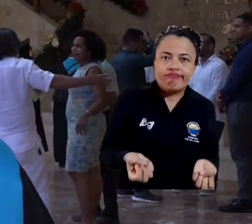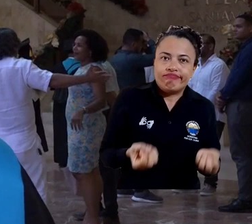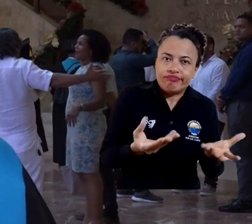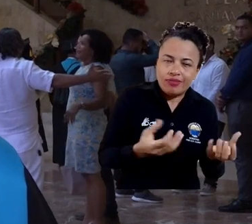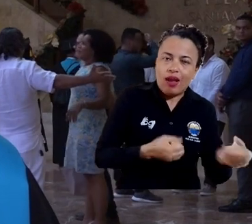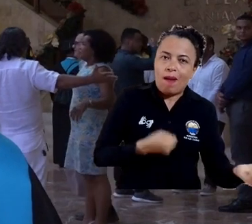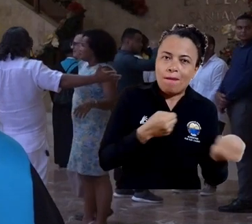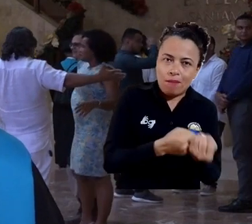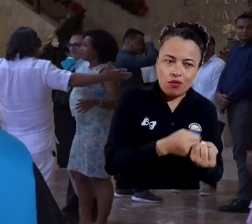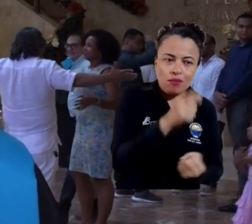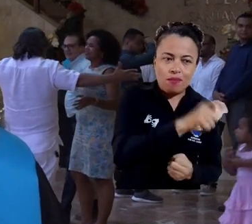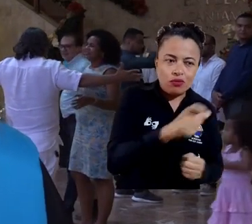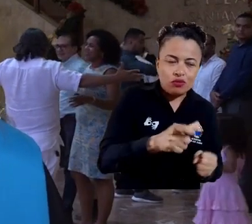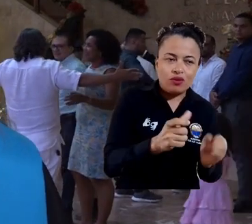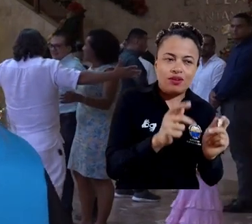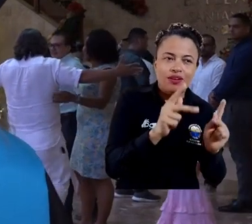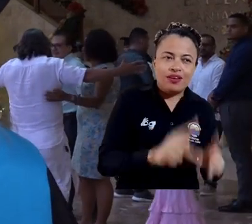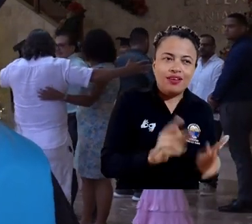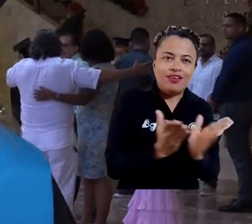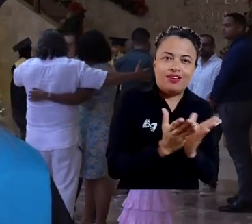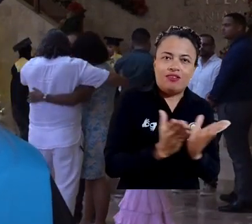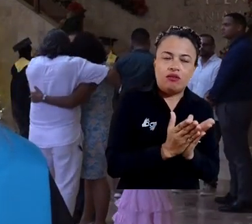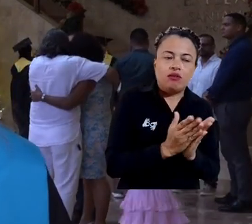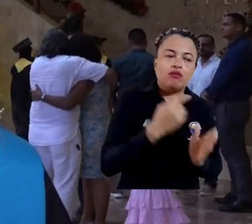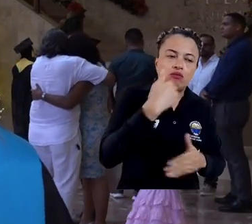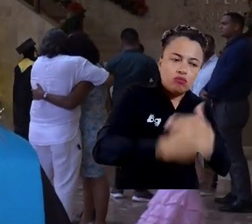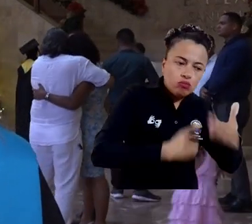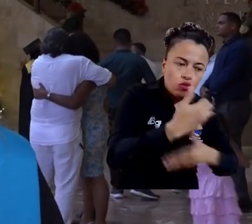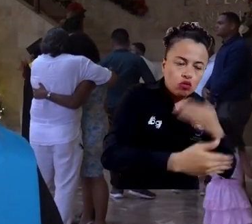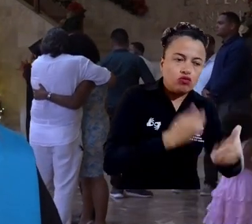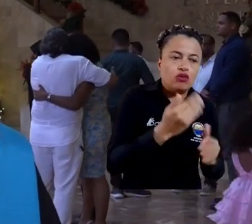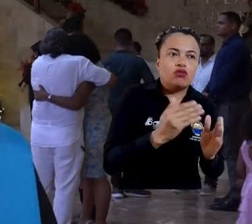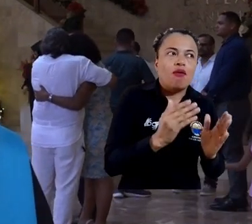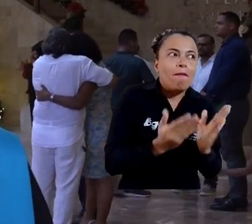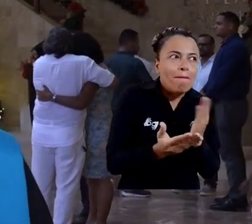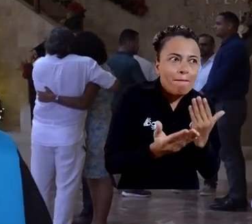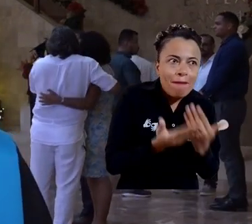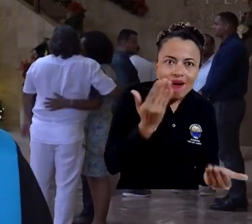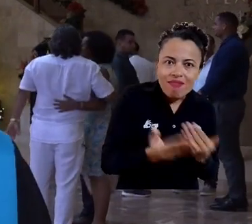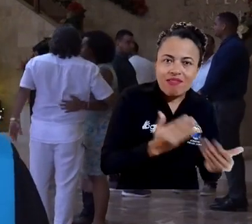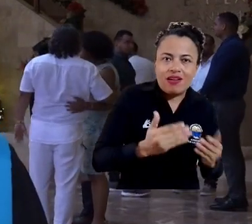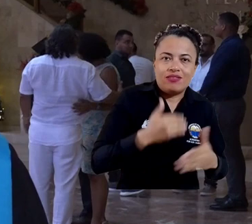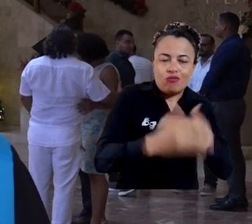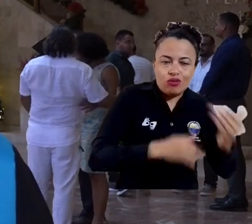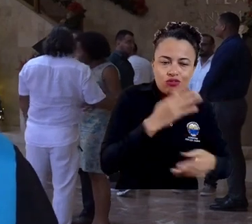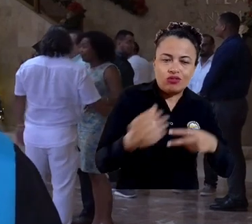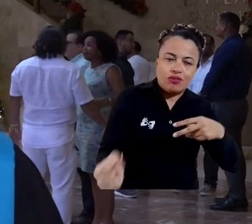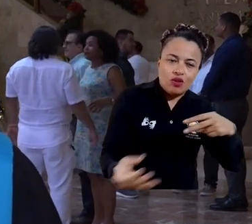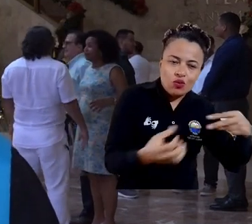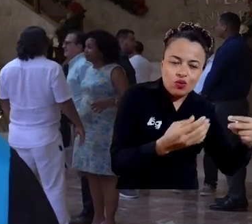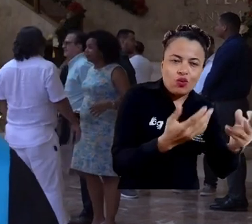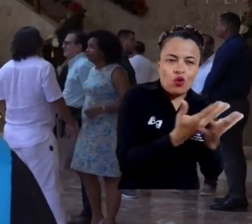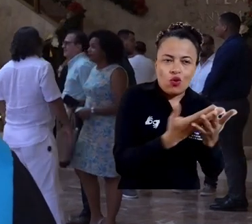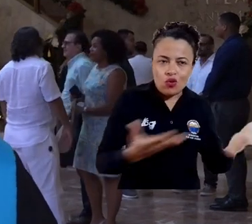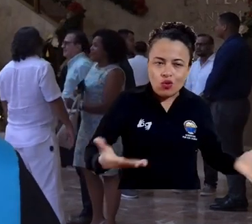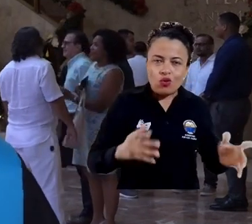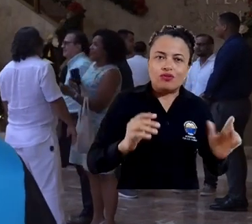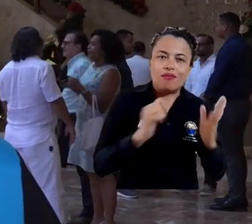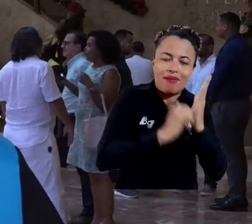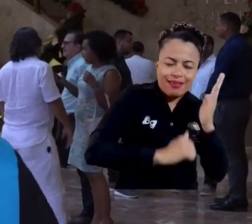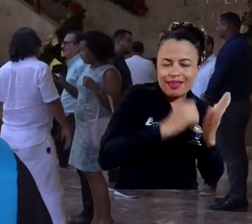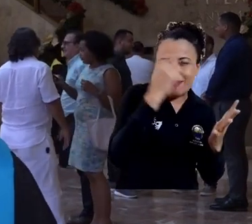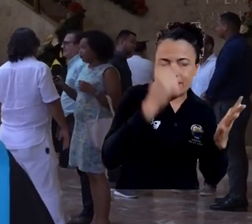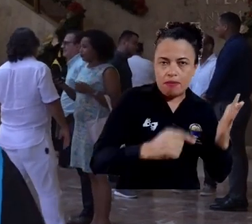ser de apoyo, de mejorar ese proceso en el que los estudiantes pues tienen durante toda su carrera en cuanto